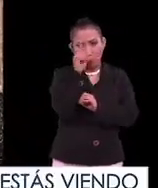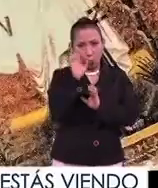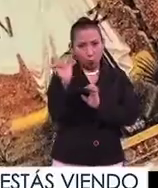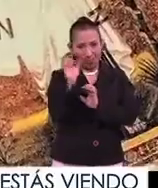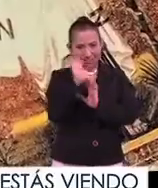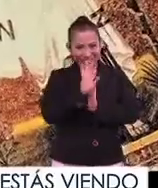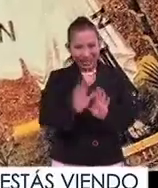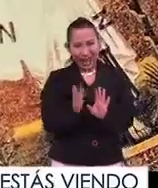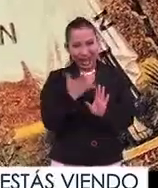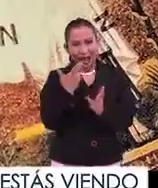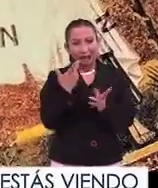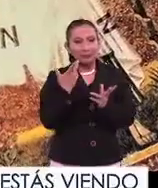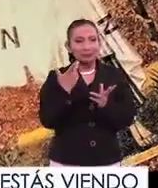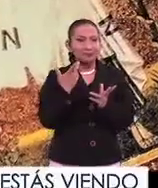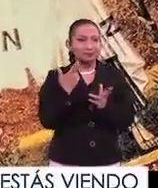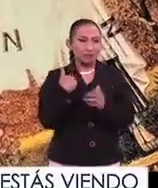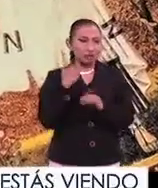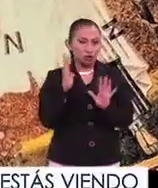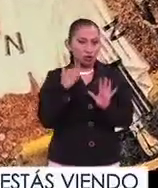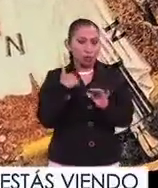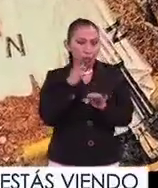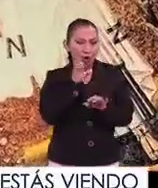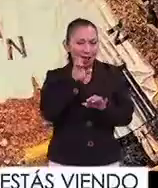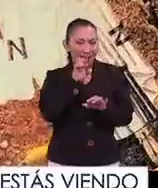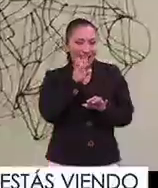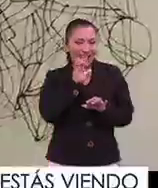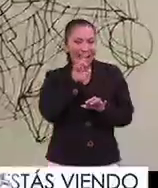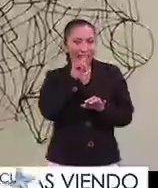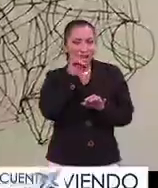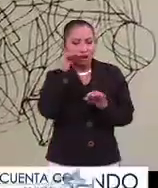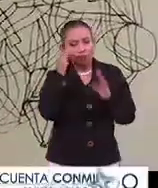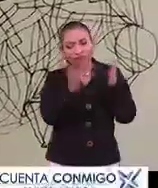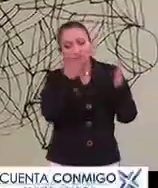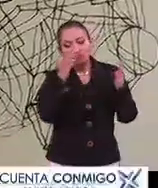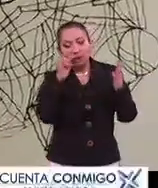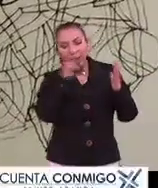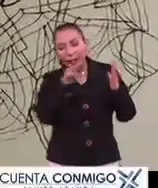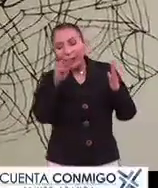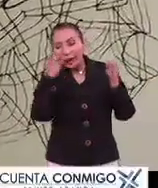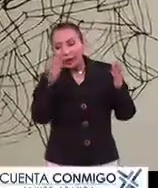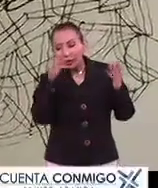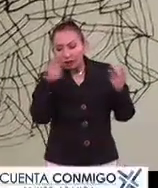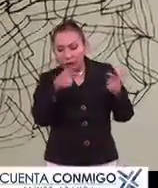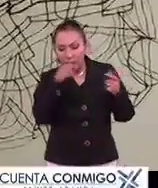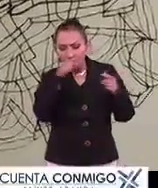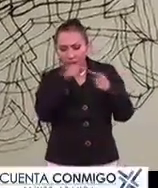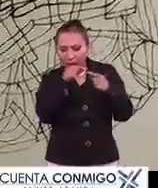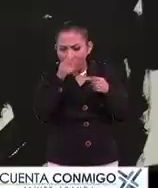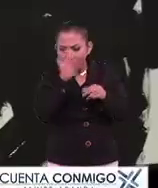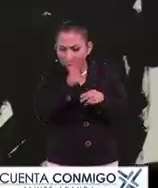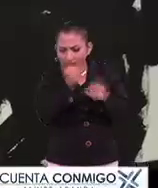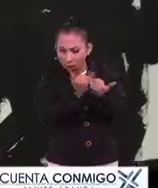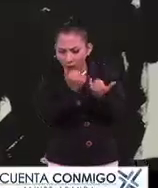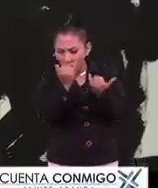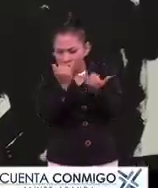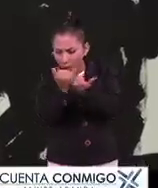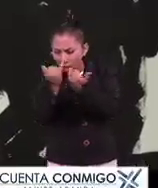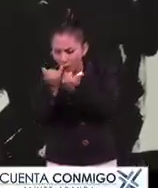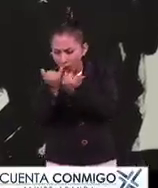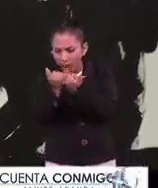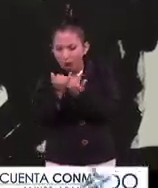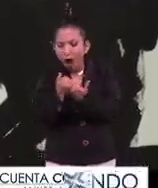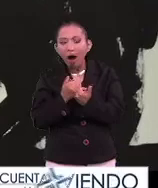vez que, obviamente, uno que como editor que vas leyendo, te vas encontrando estos puntos de encuentro, ¿no?